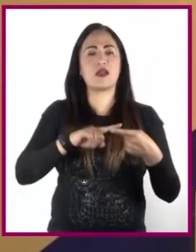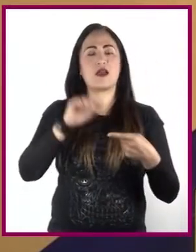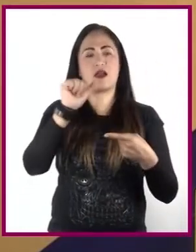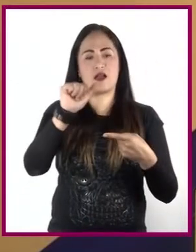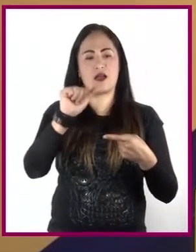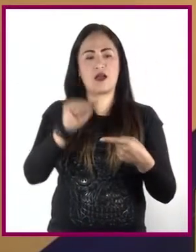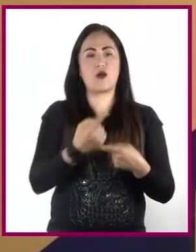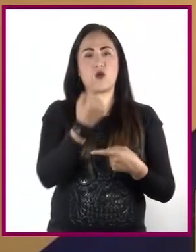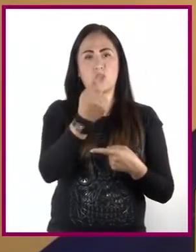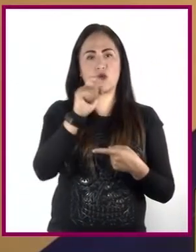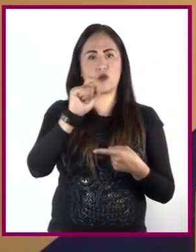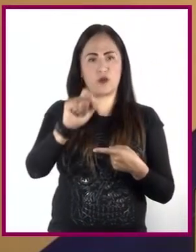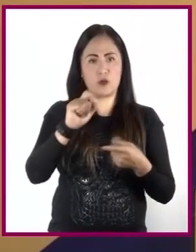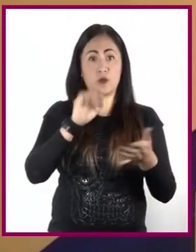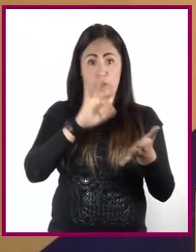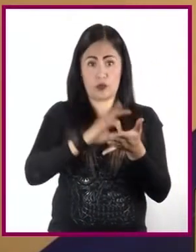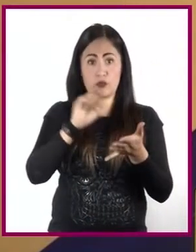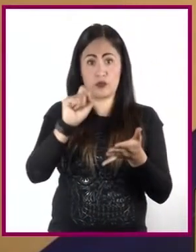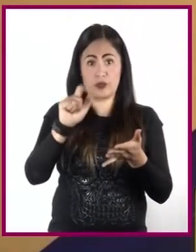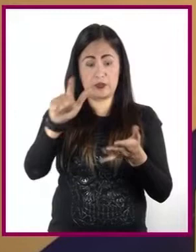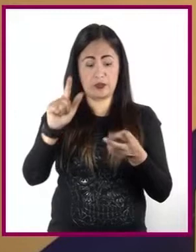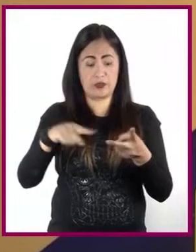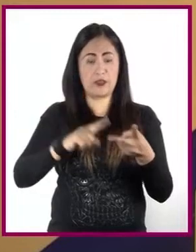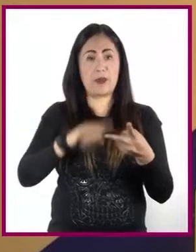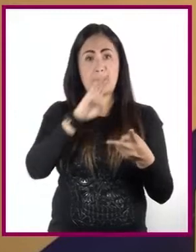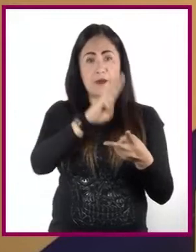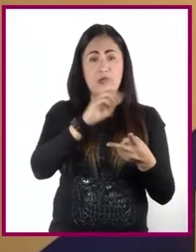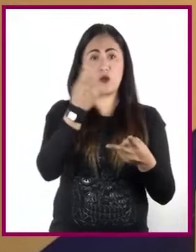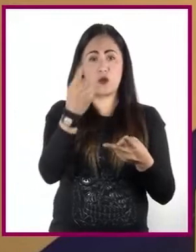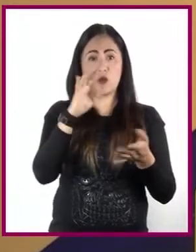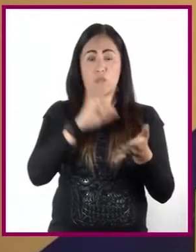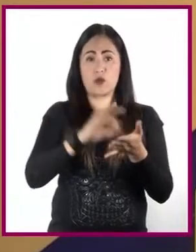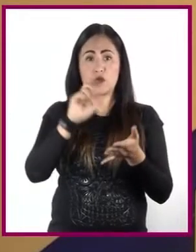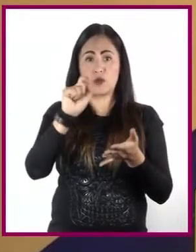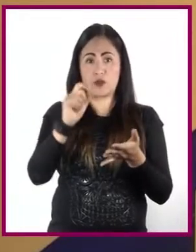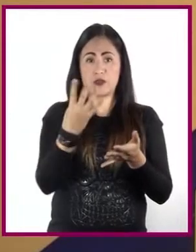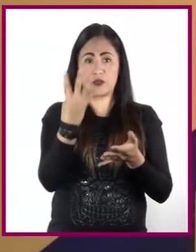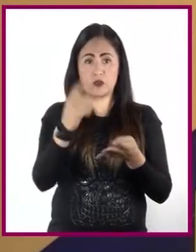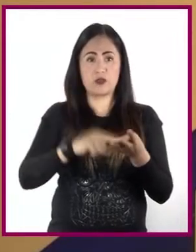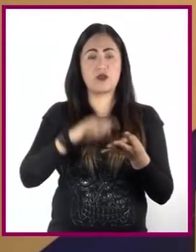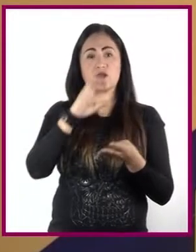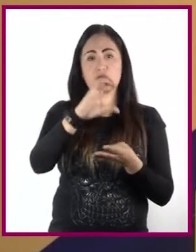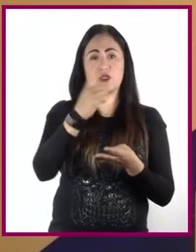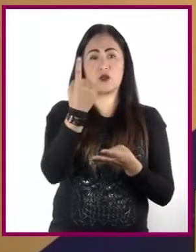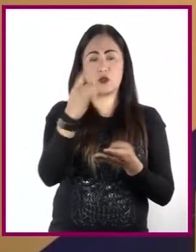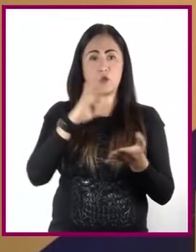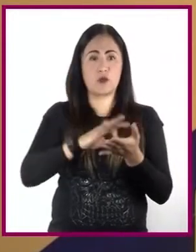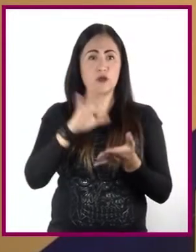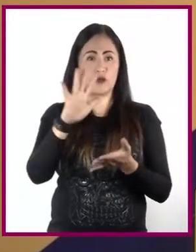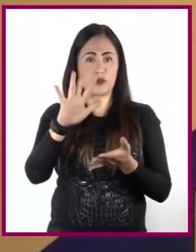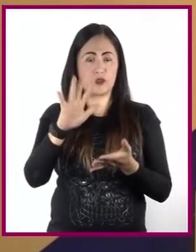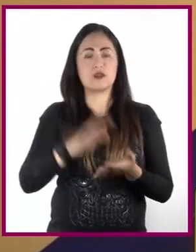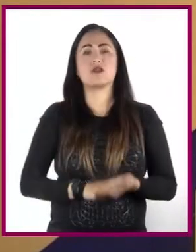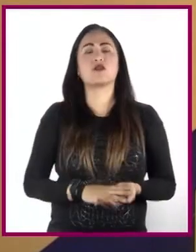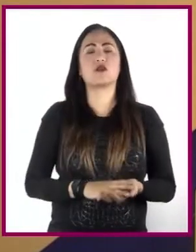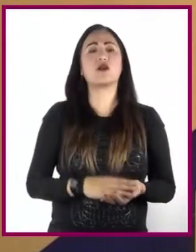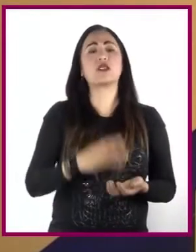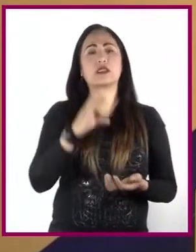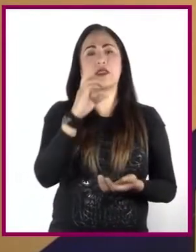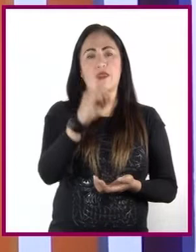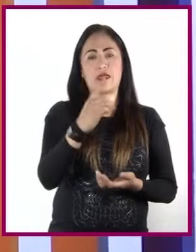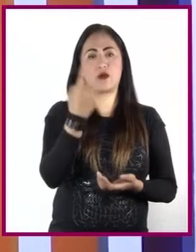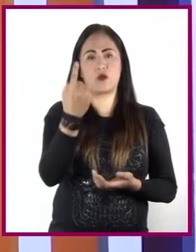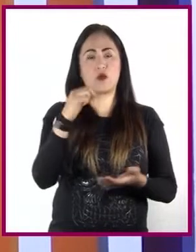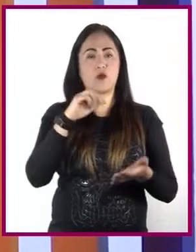A, 1.27, B, 1.24, C, 1.25, D,